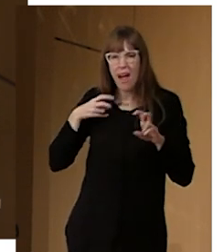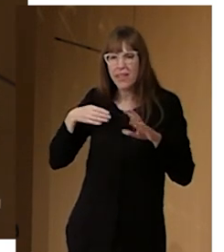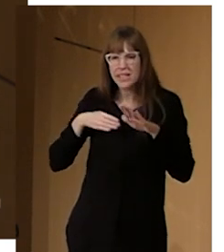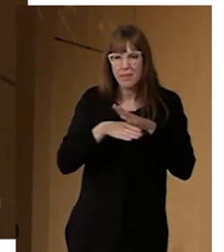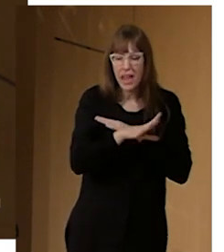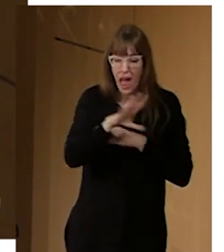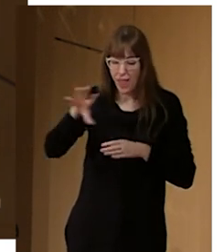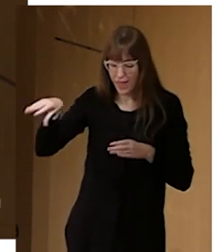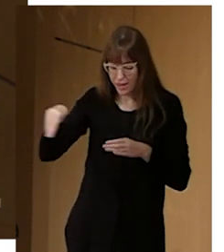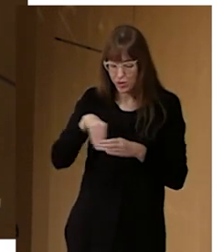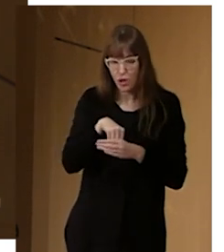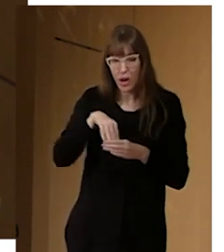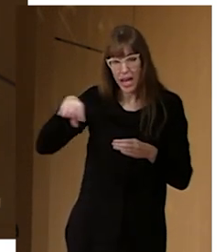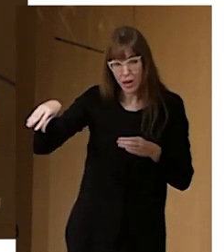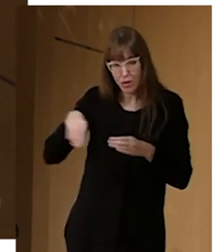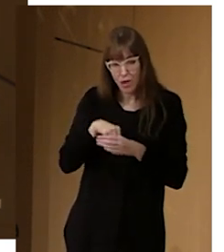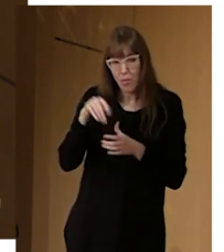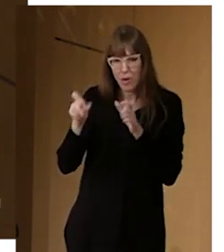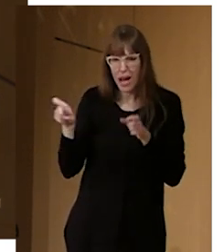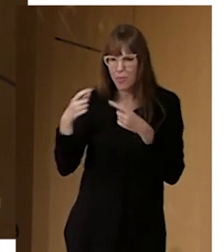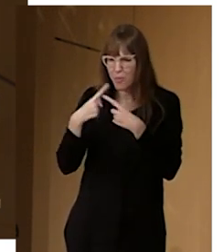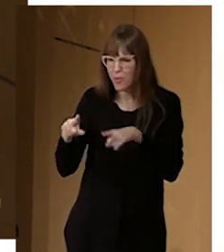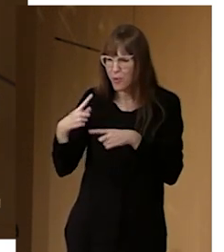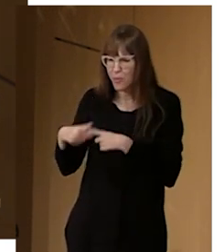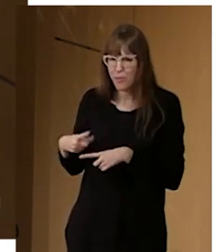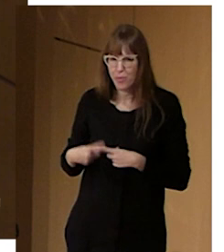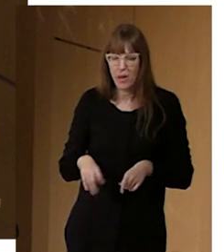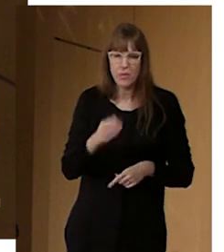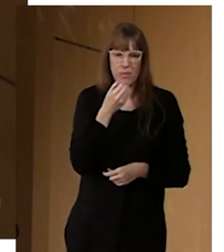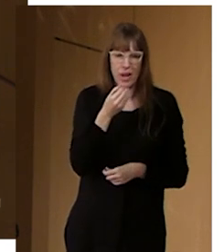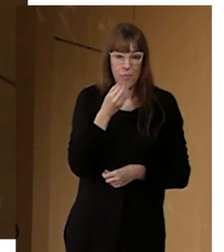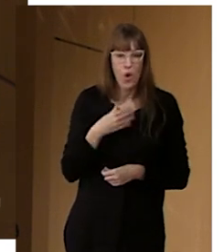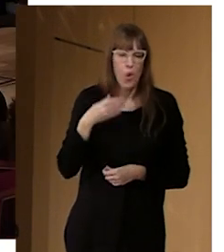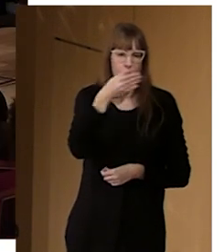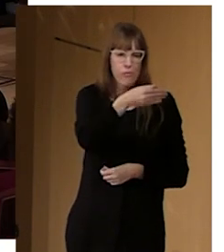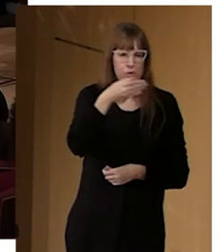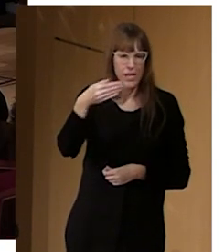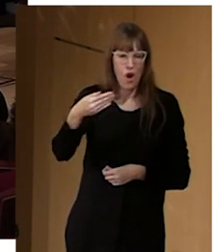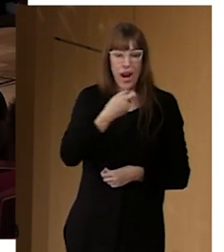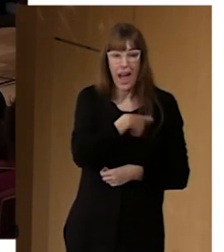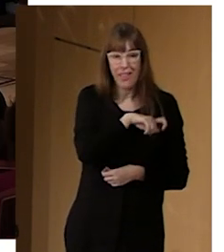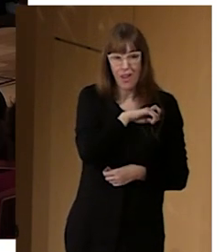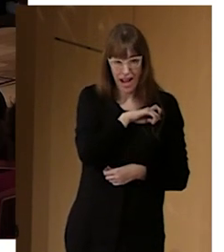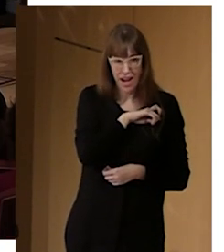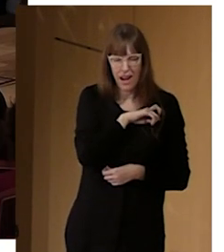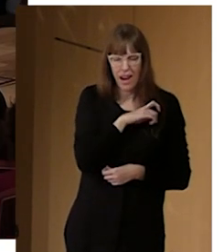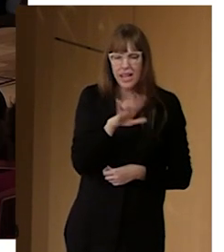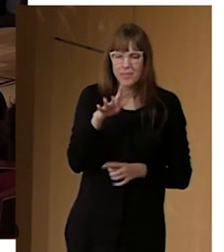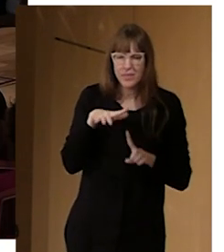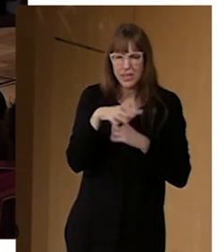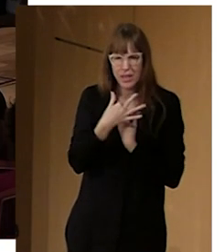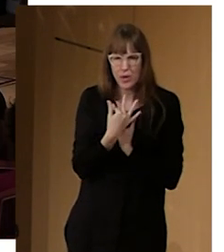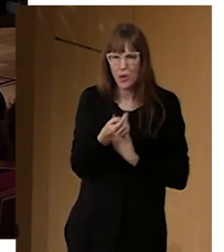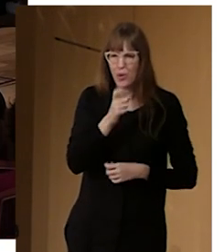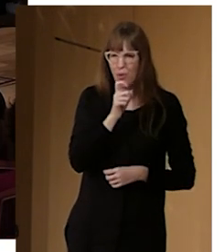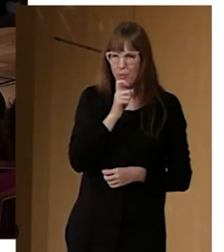inclusión de distintas personas en vuestro en vuestro espacio como Museo Nacional y te lo hemos puesto muy complicado porque te te hemos ceñido